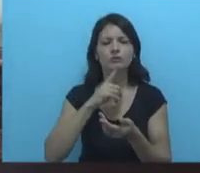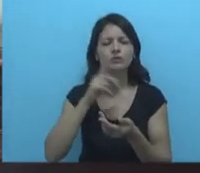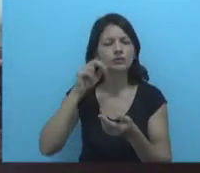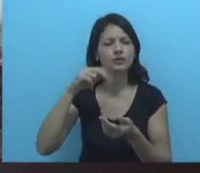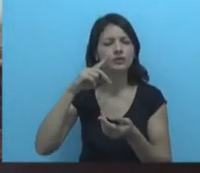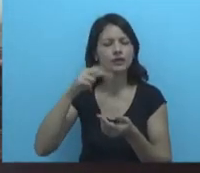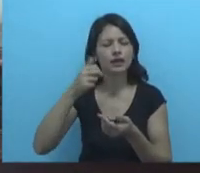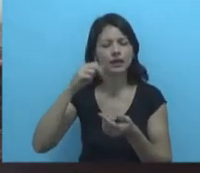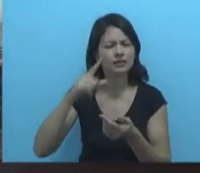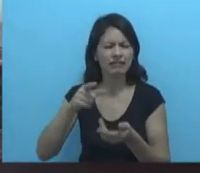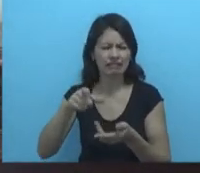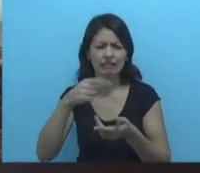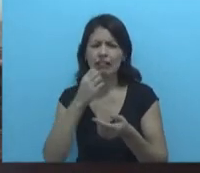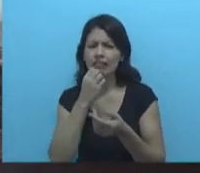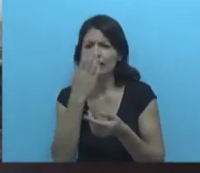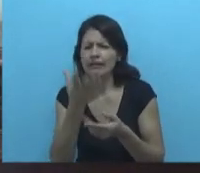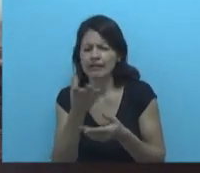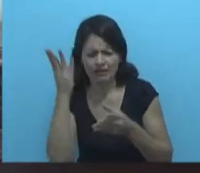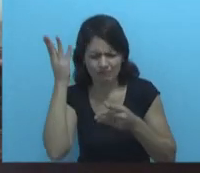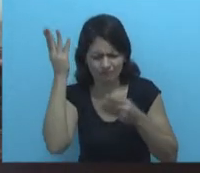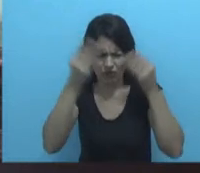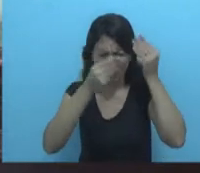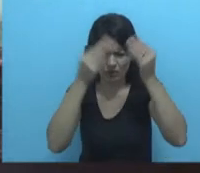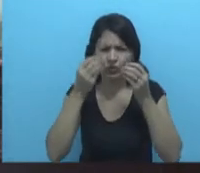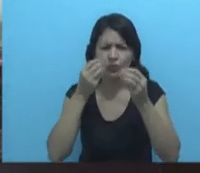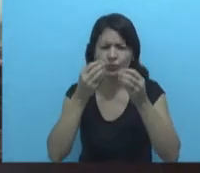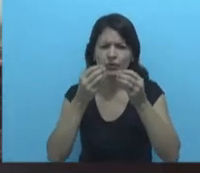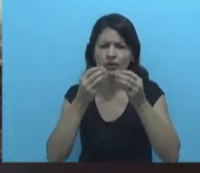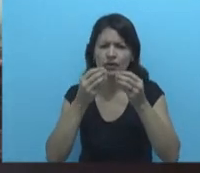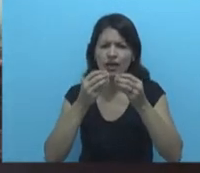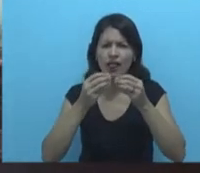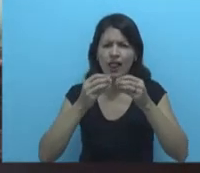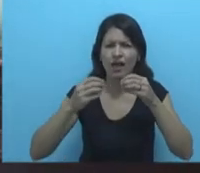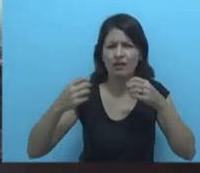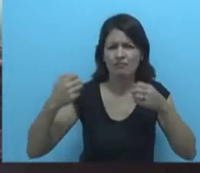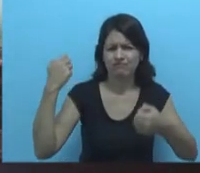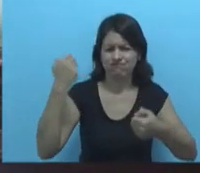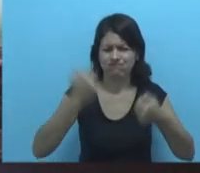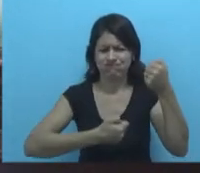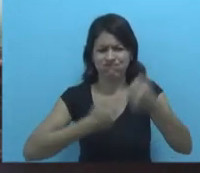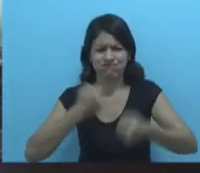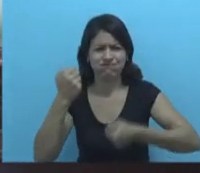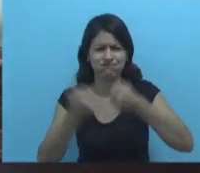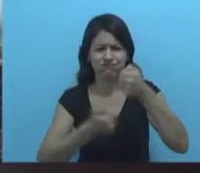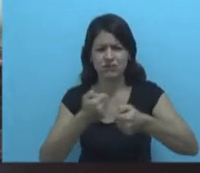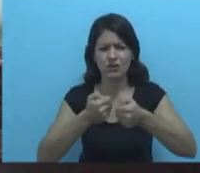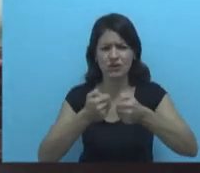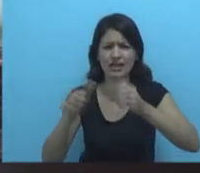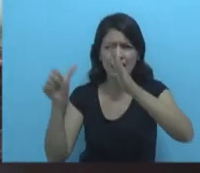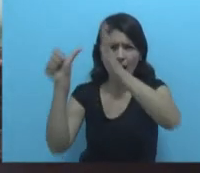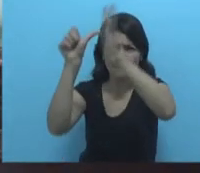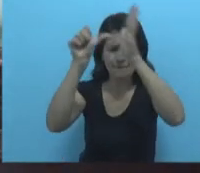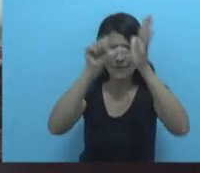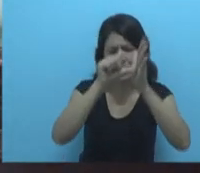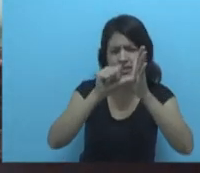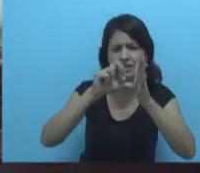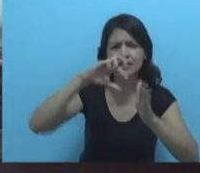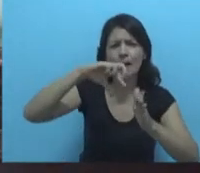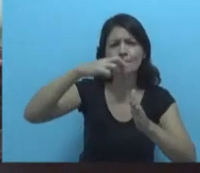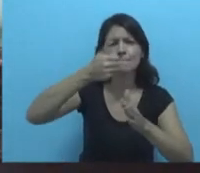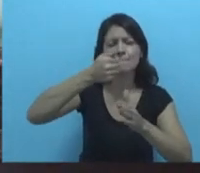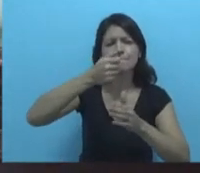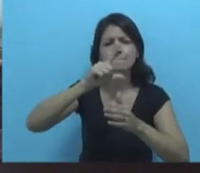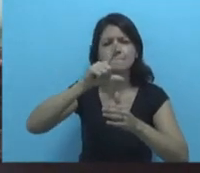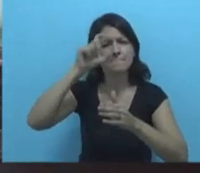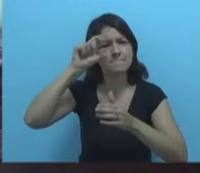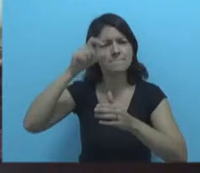su profunda preocupación ante el reciente estallido de violencia en el marco del conflicto palestino-israelí, que está produciendo un ciclo